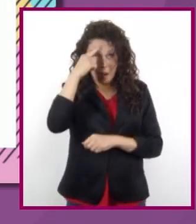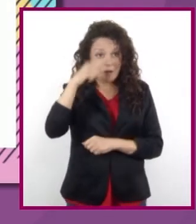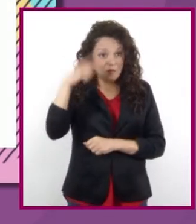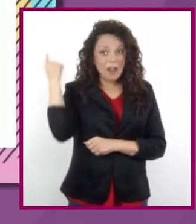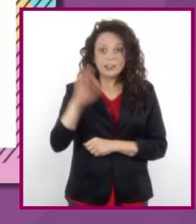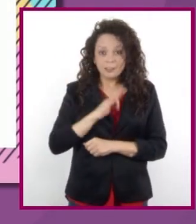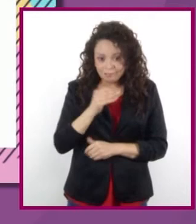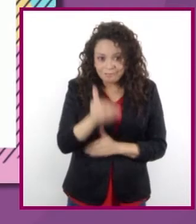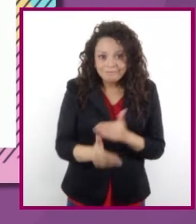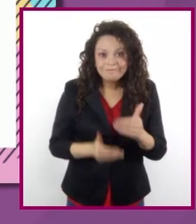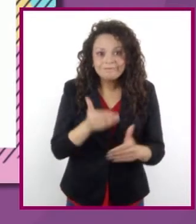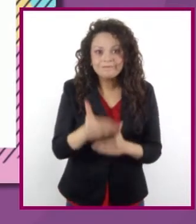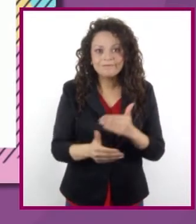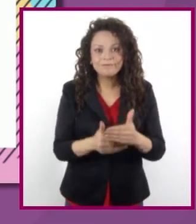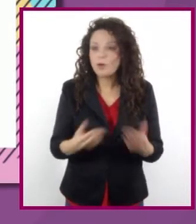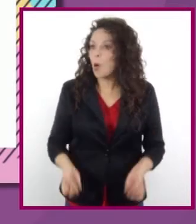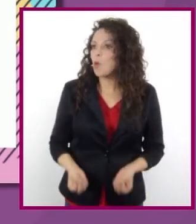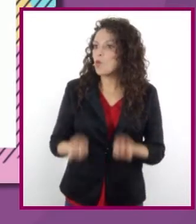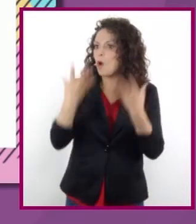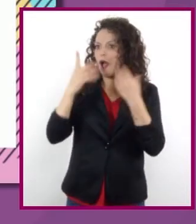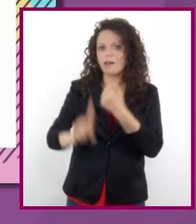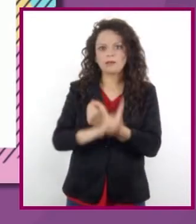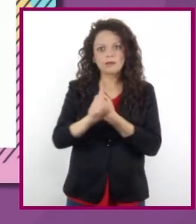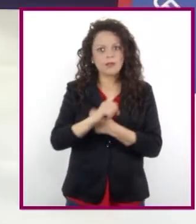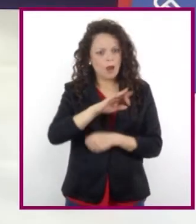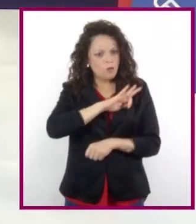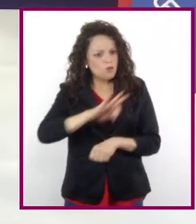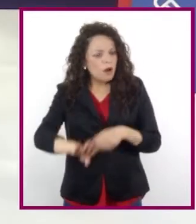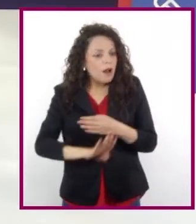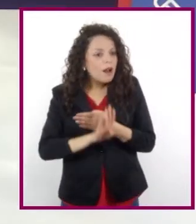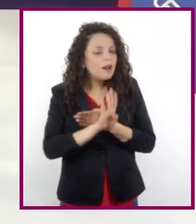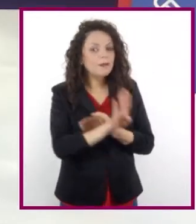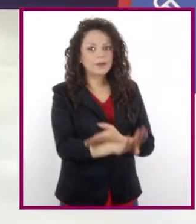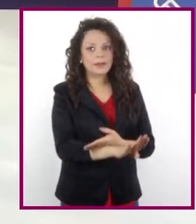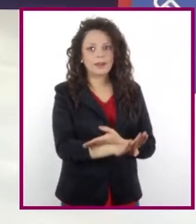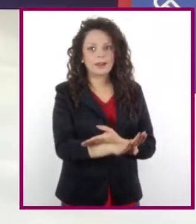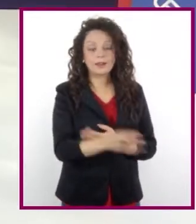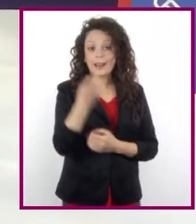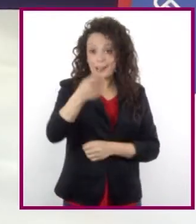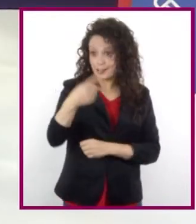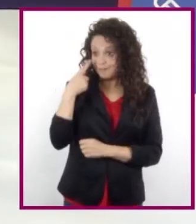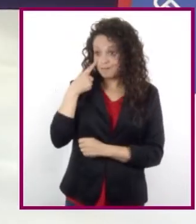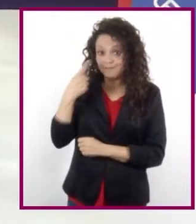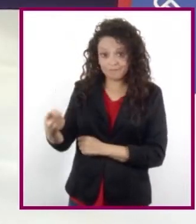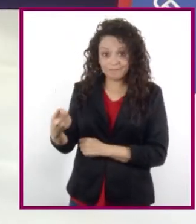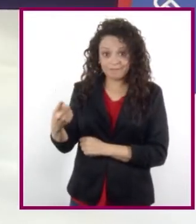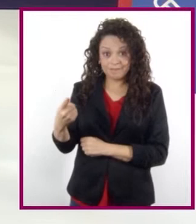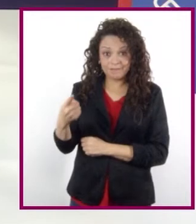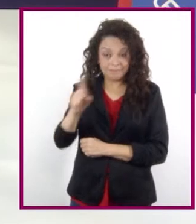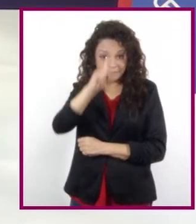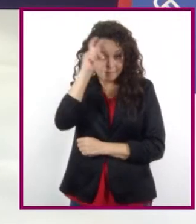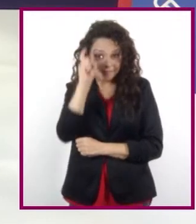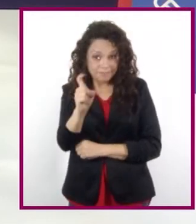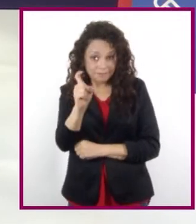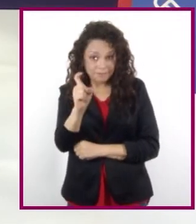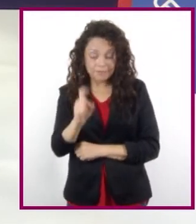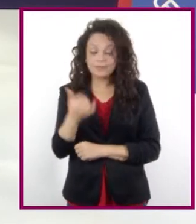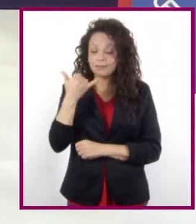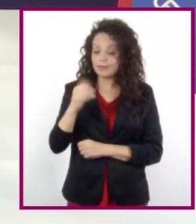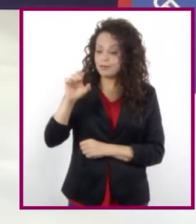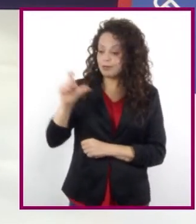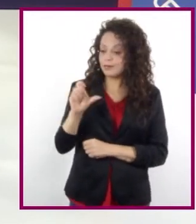y cuántos problemas podrían evitarse! Como vieron, los pronombres interrogativos y los